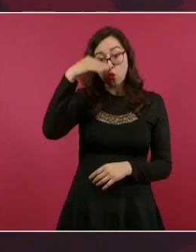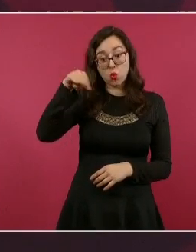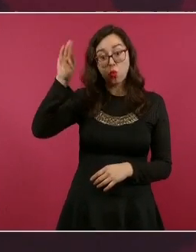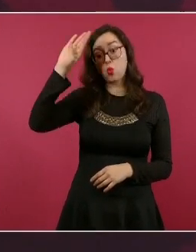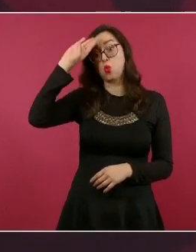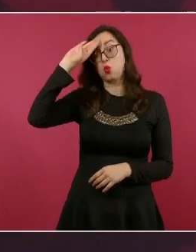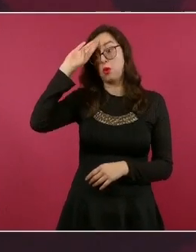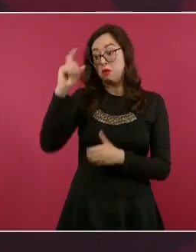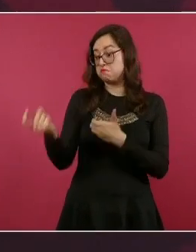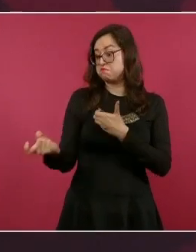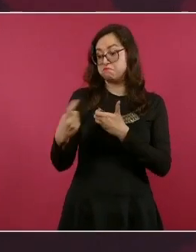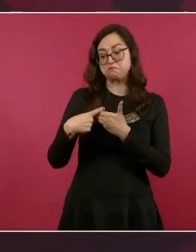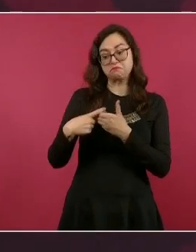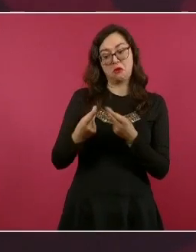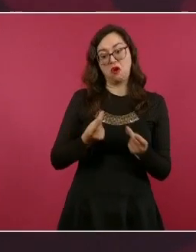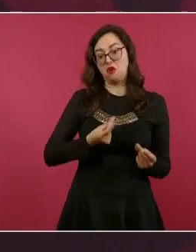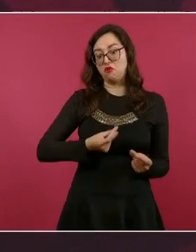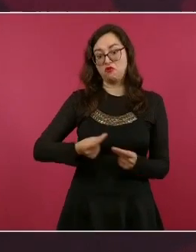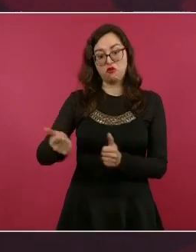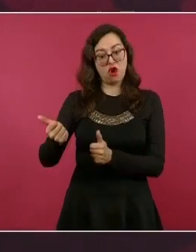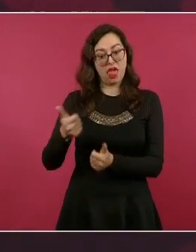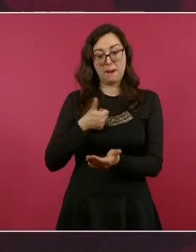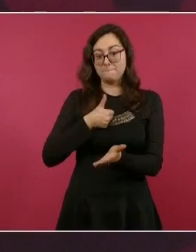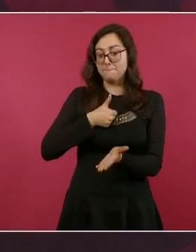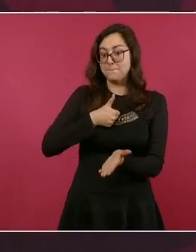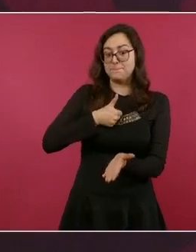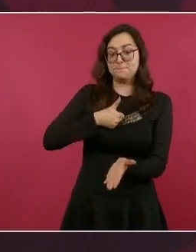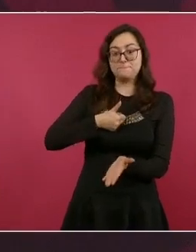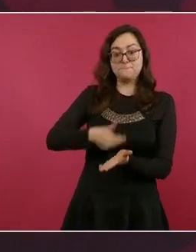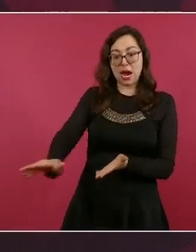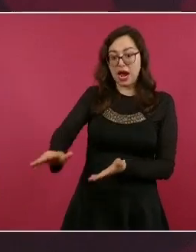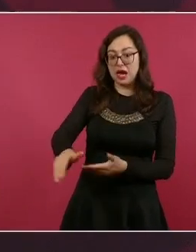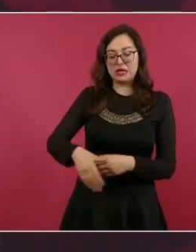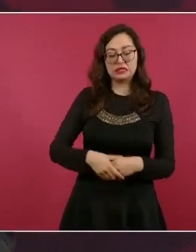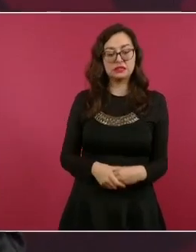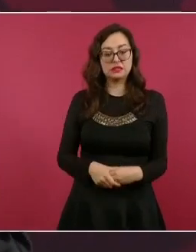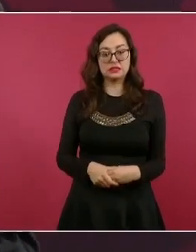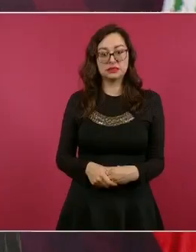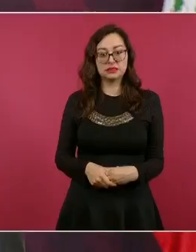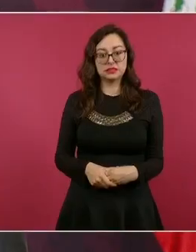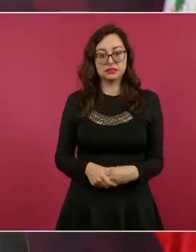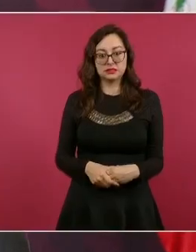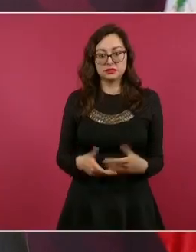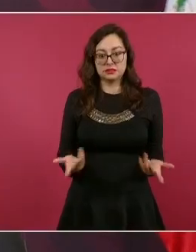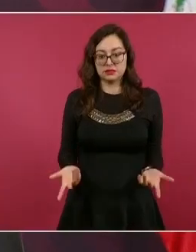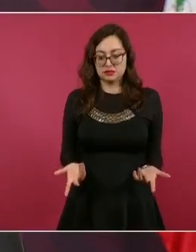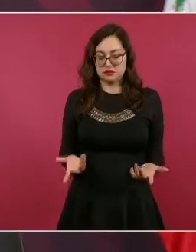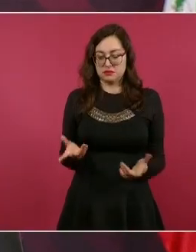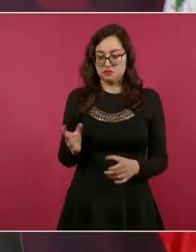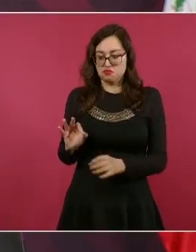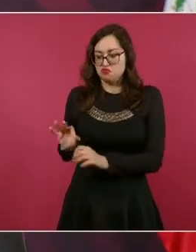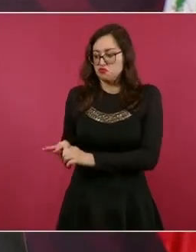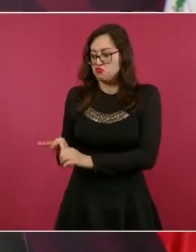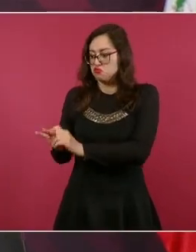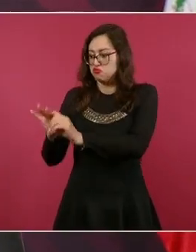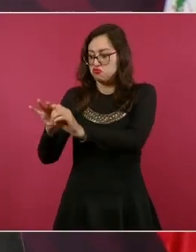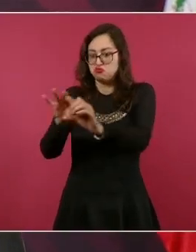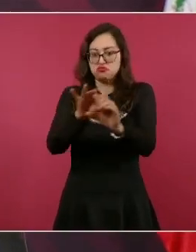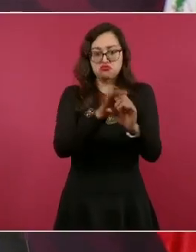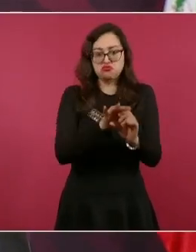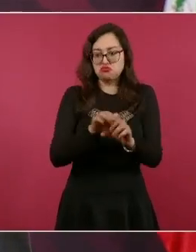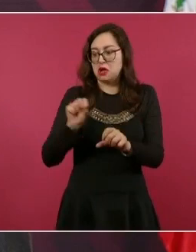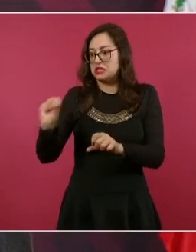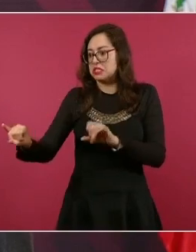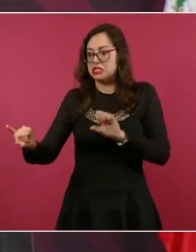de esa organización, el único país que vota en contra, que se opone, es